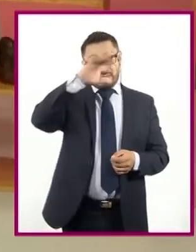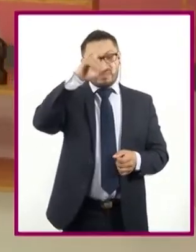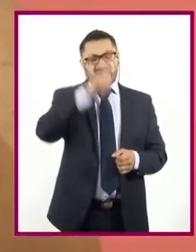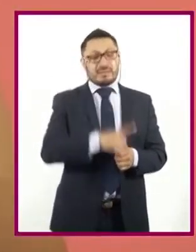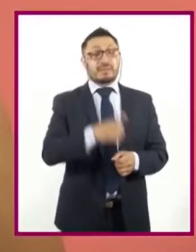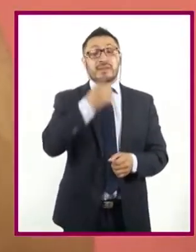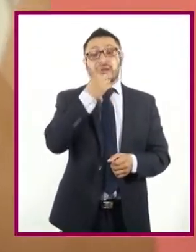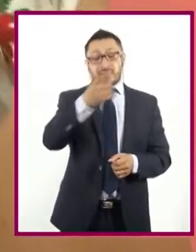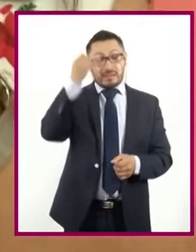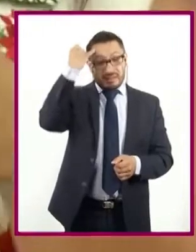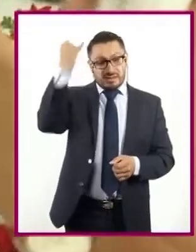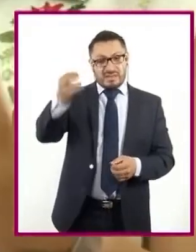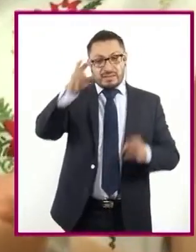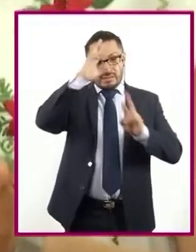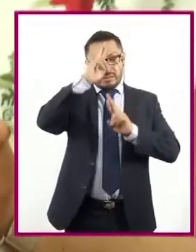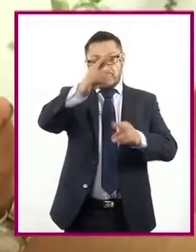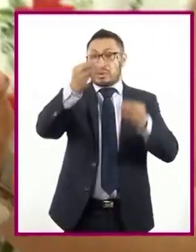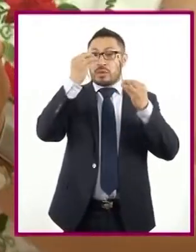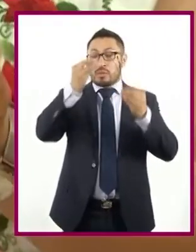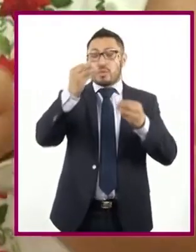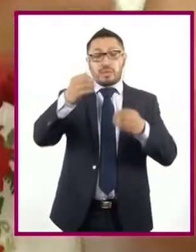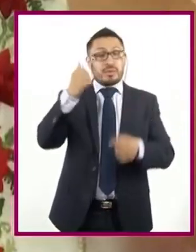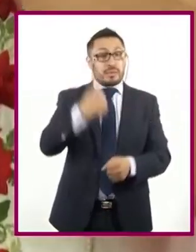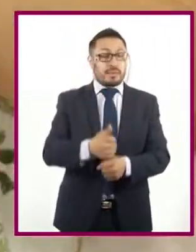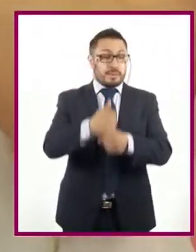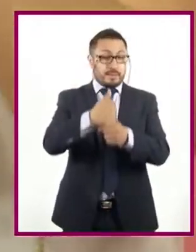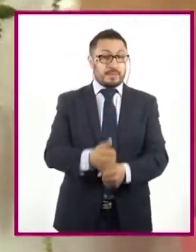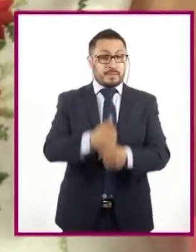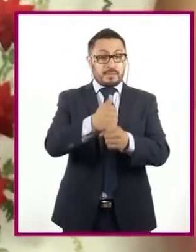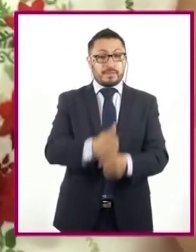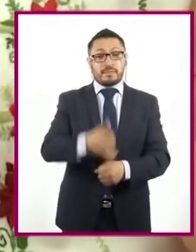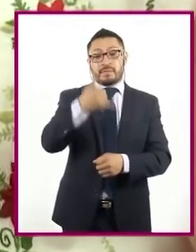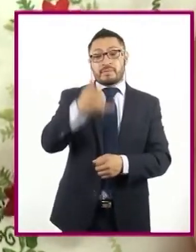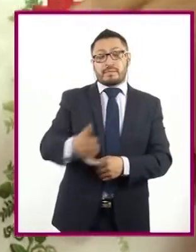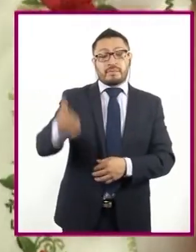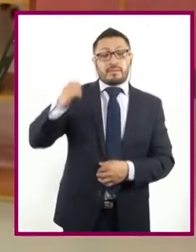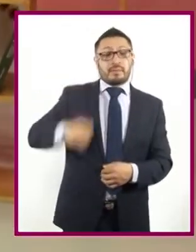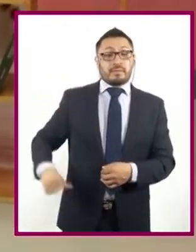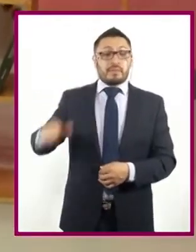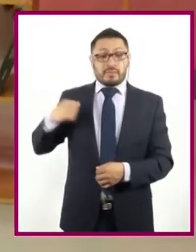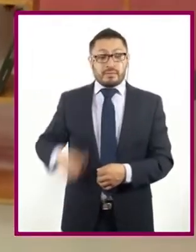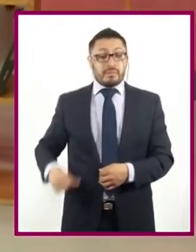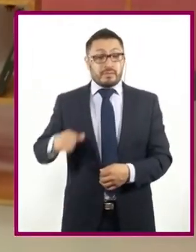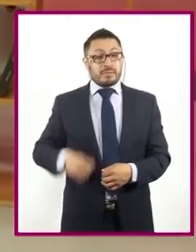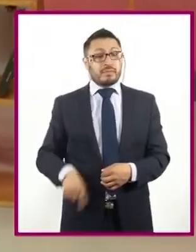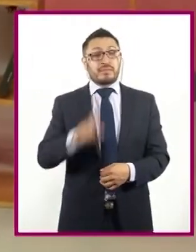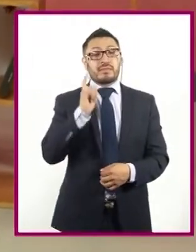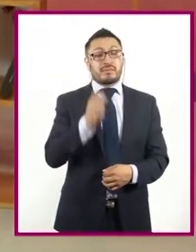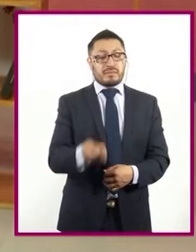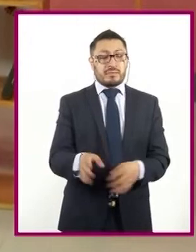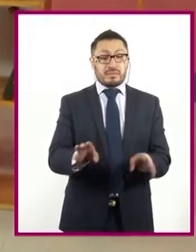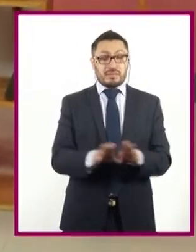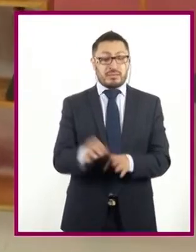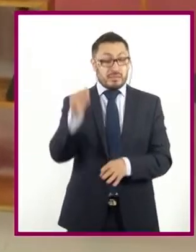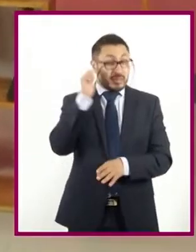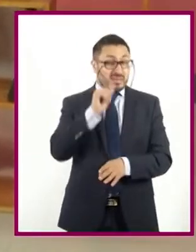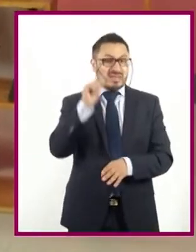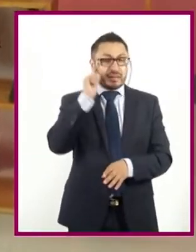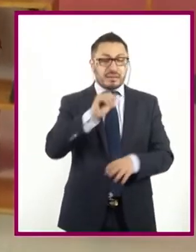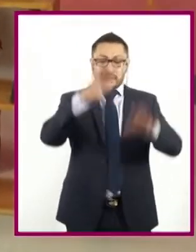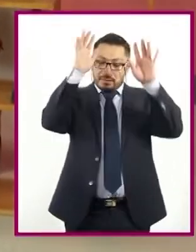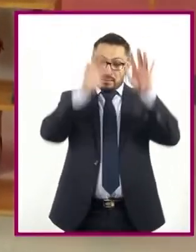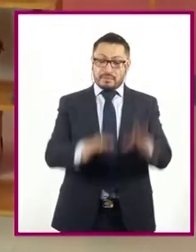profesa un respeto enorme a los ancianos y a los antepasados, a quienes a menudo se les rinde